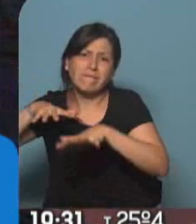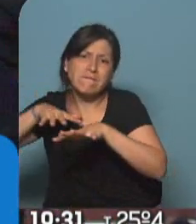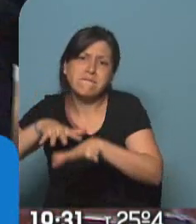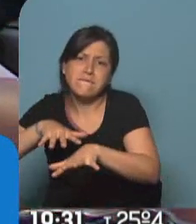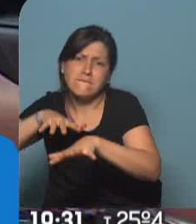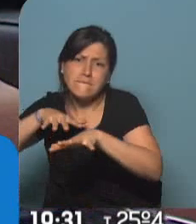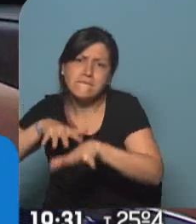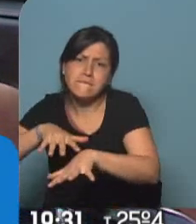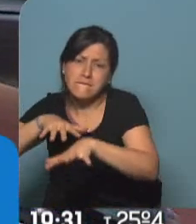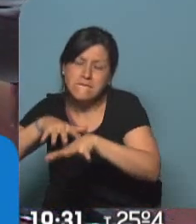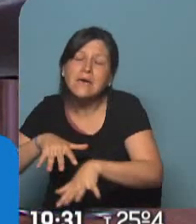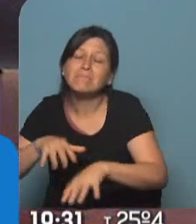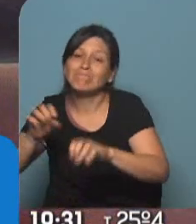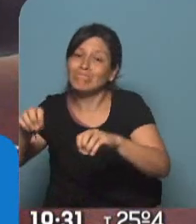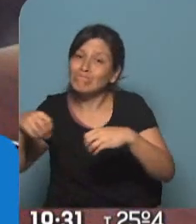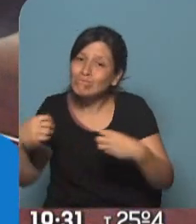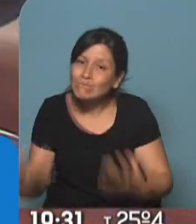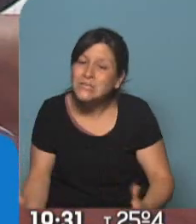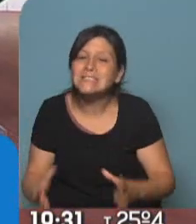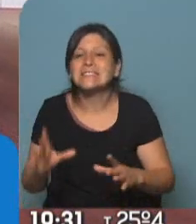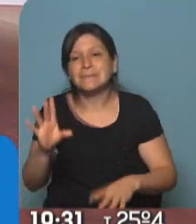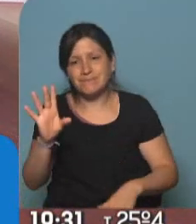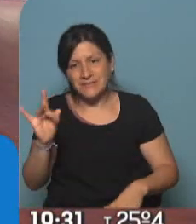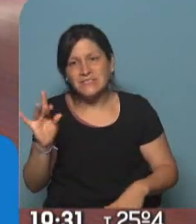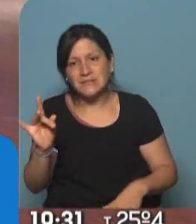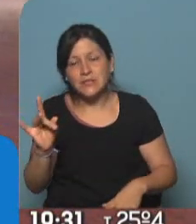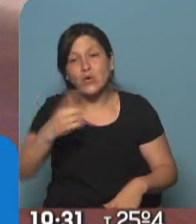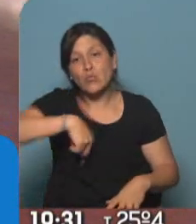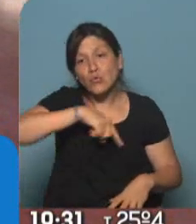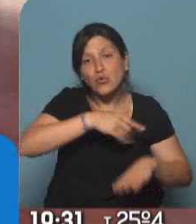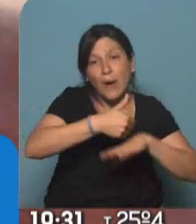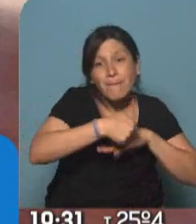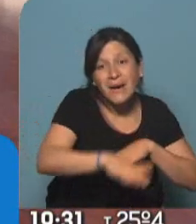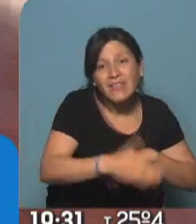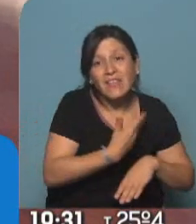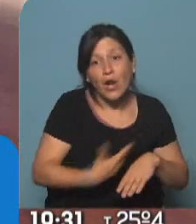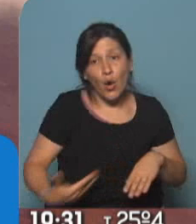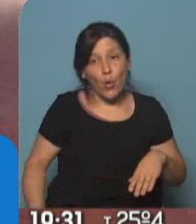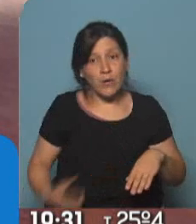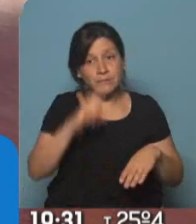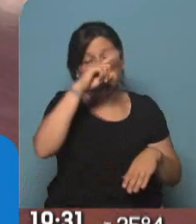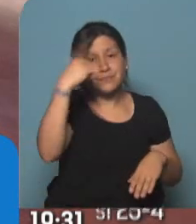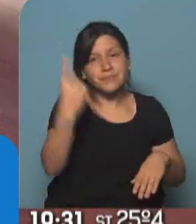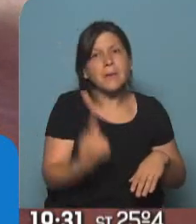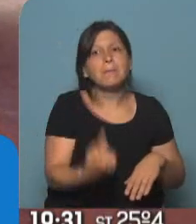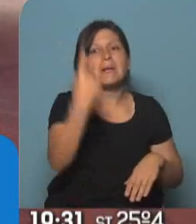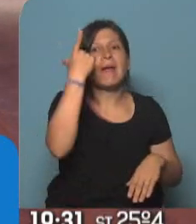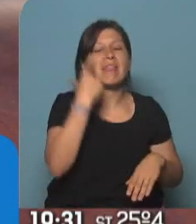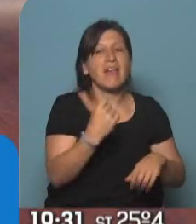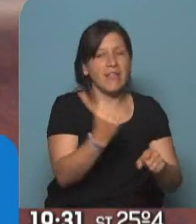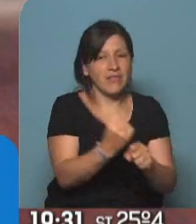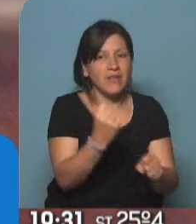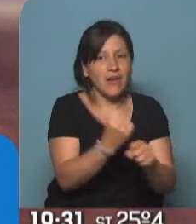es complejo y difícil nosotros del gobierno federal cuando llegamos el primer día las